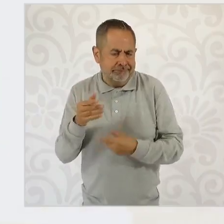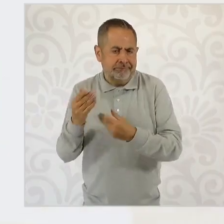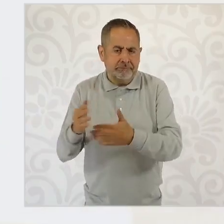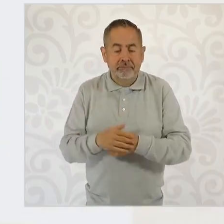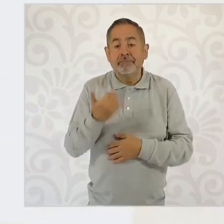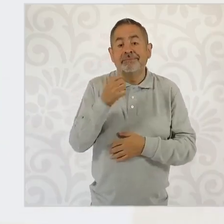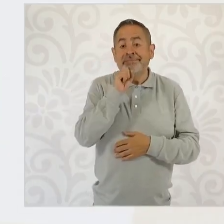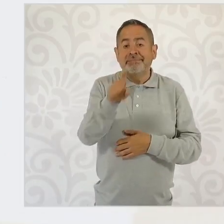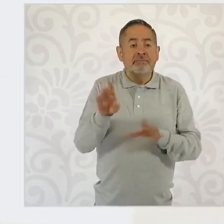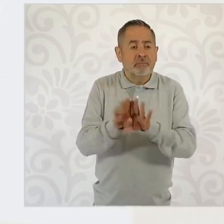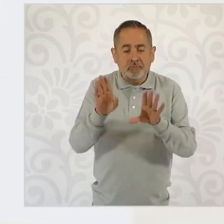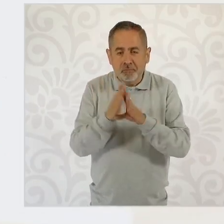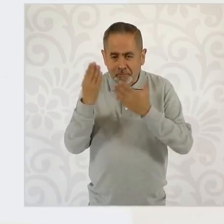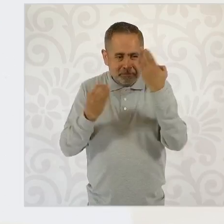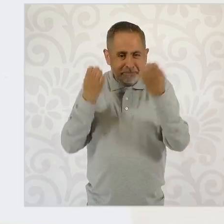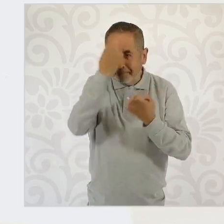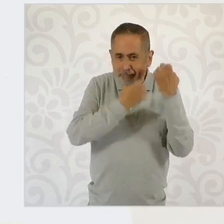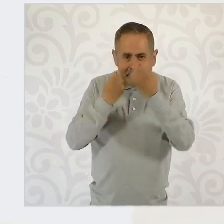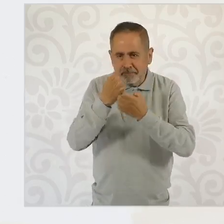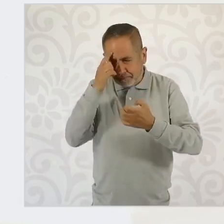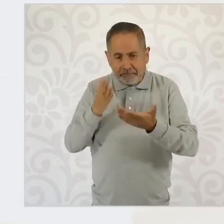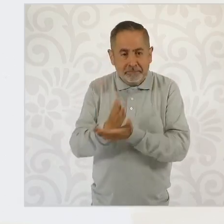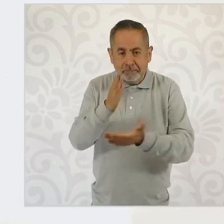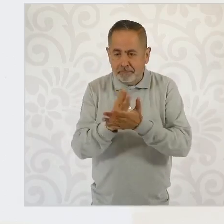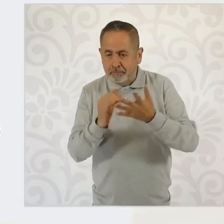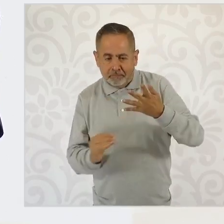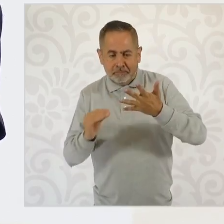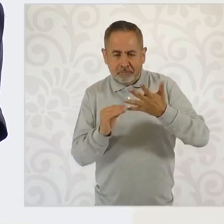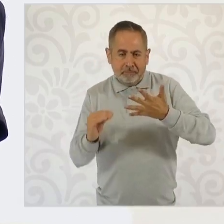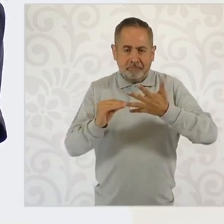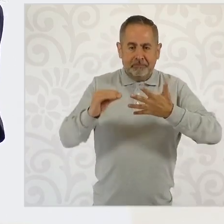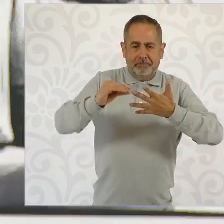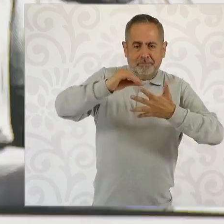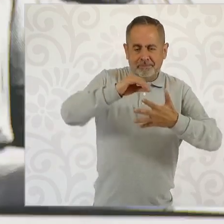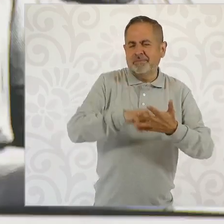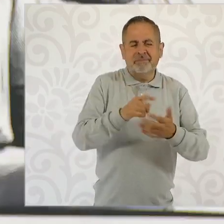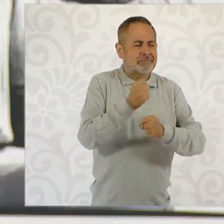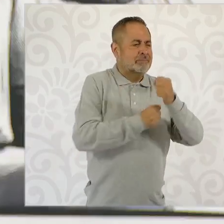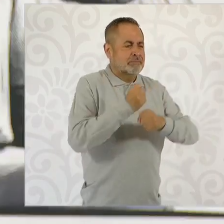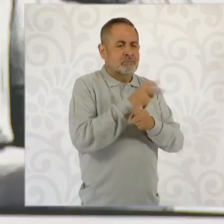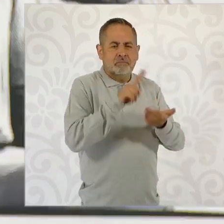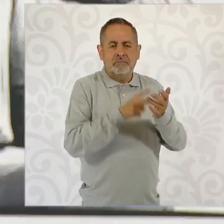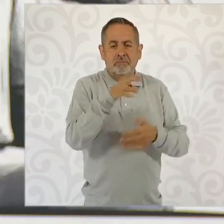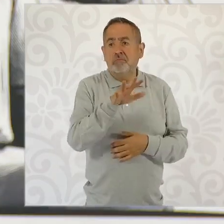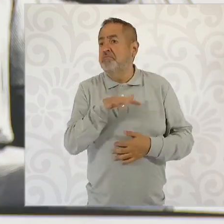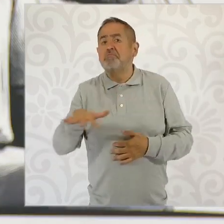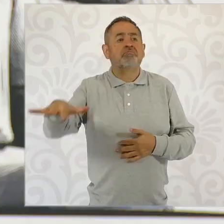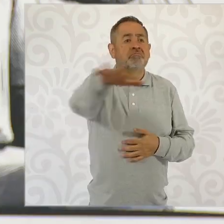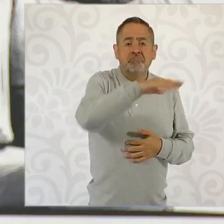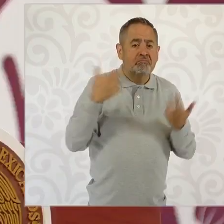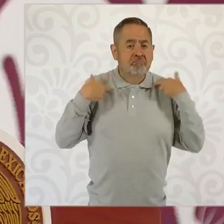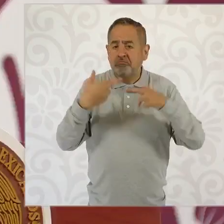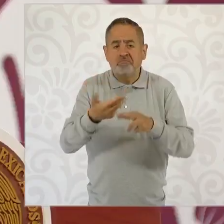y movilidad del magisterio que quedó en la reforma del 2019, con la que muchísimos maestros no están